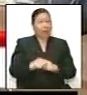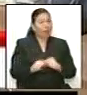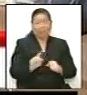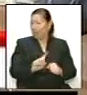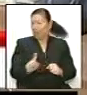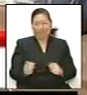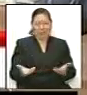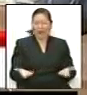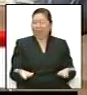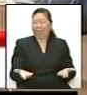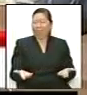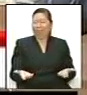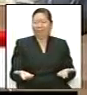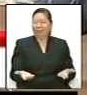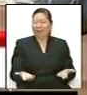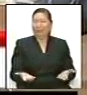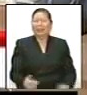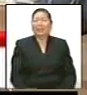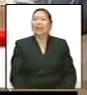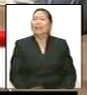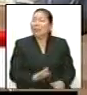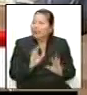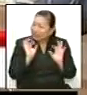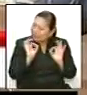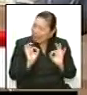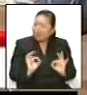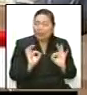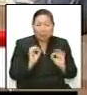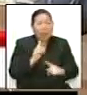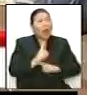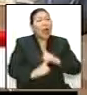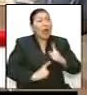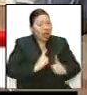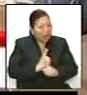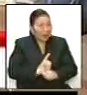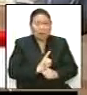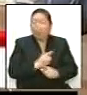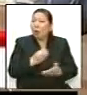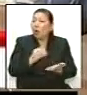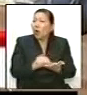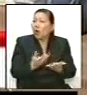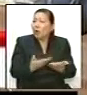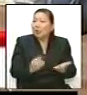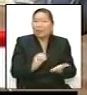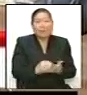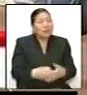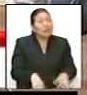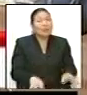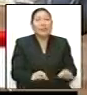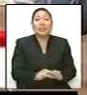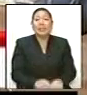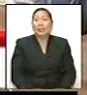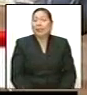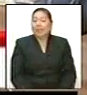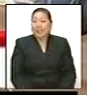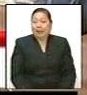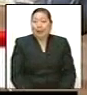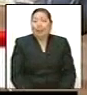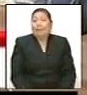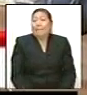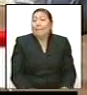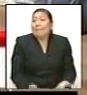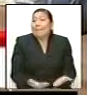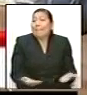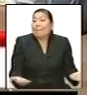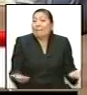ti. Ese es un efecto que todos los años se presenta y que nunca se ha priorizado, por ejemplo. En todo caso,